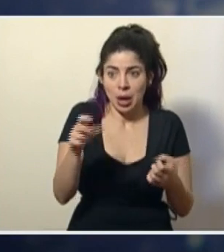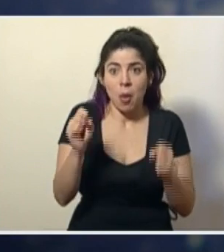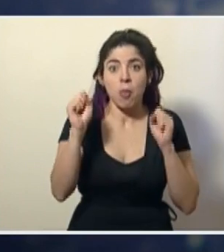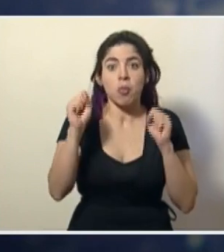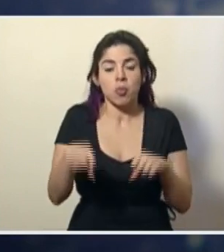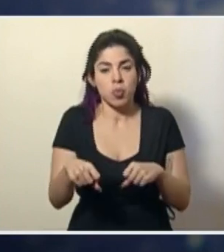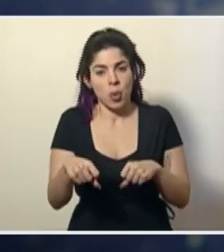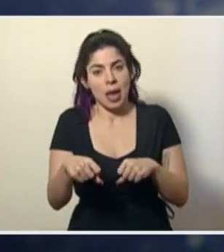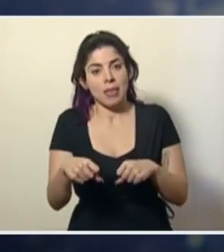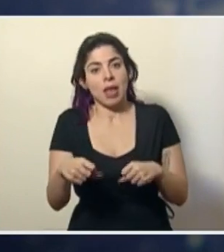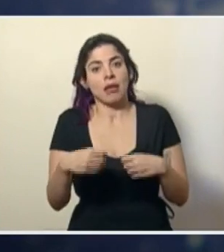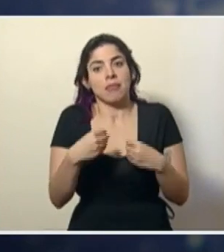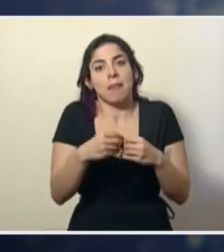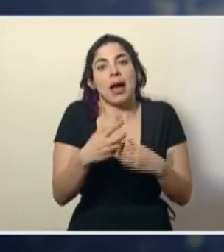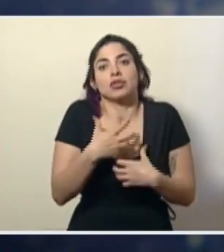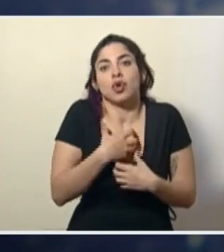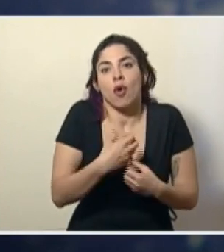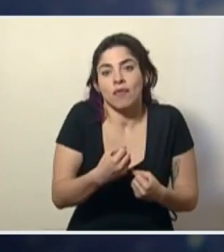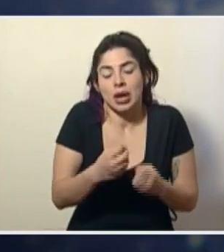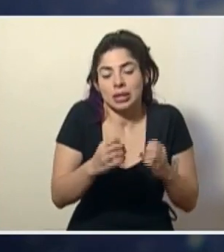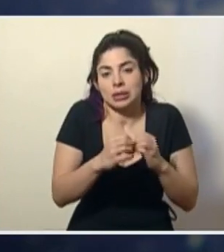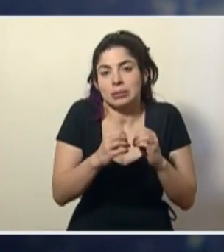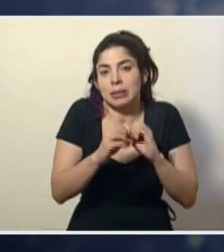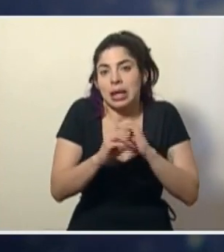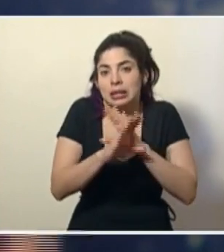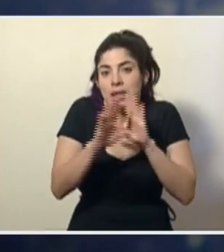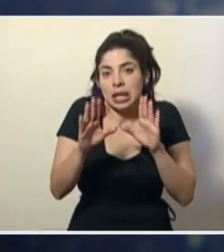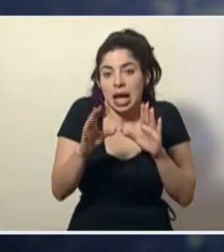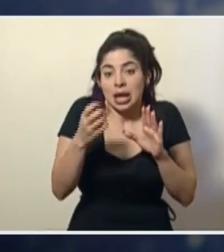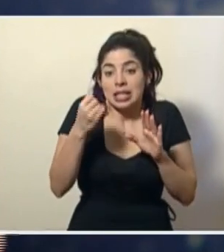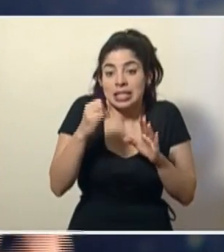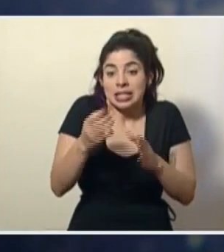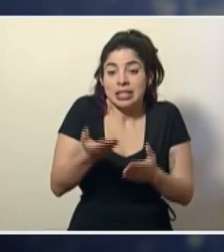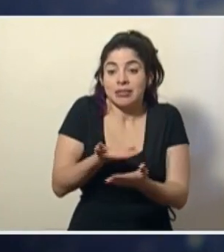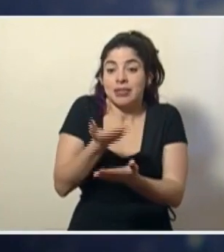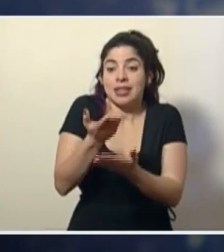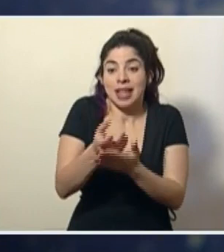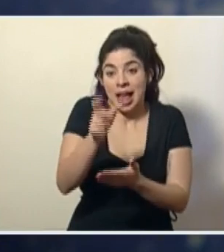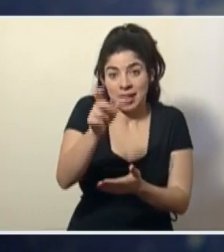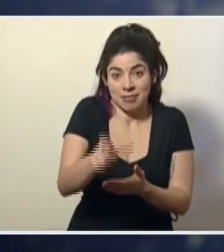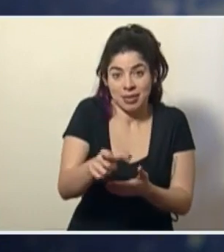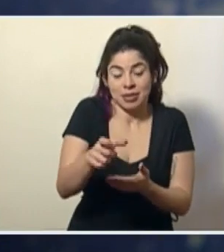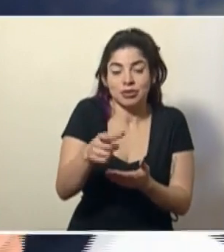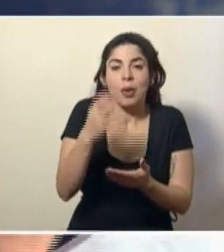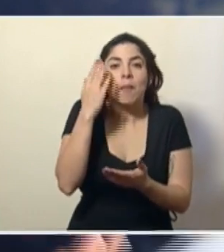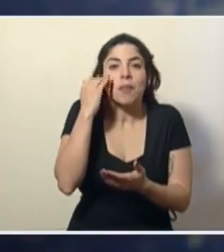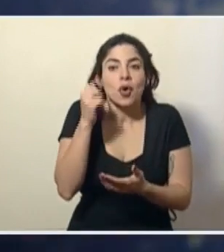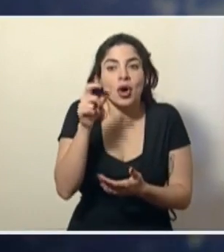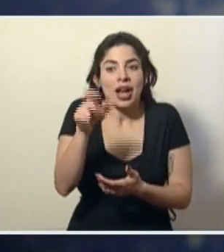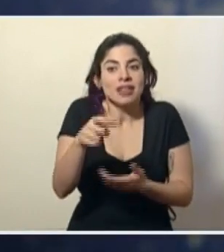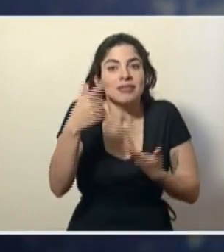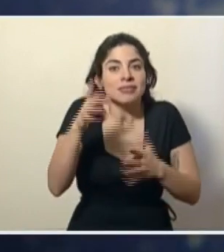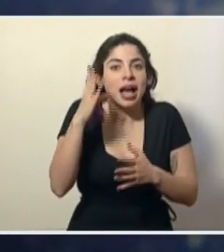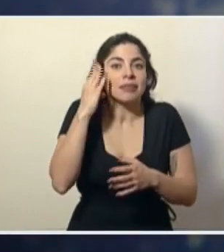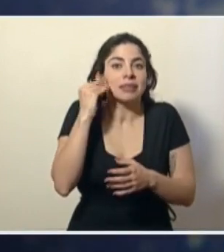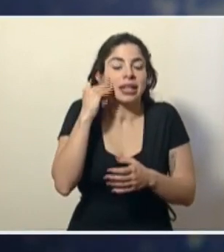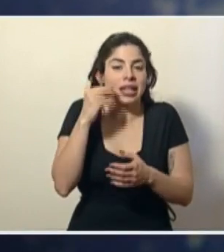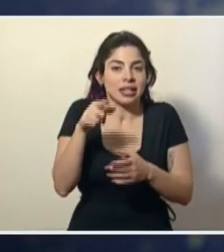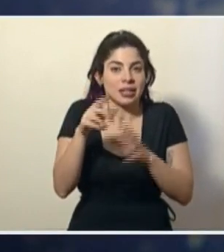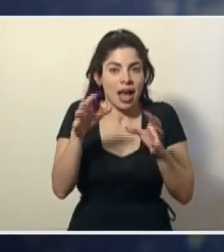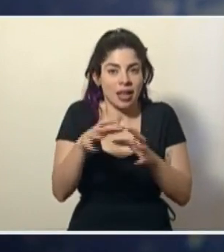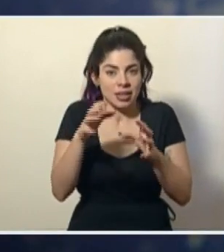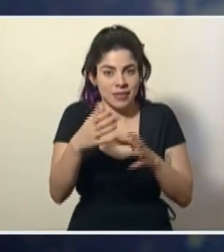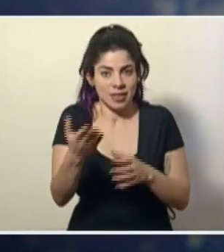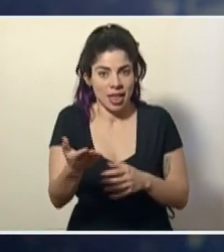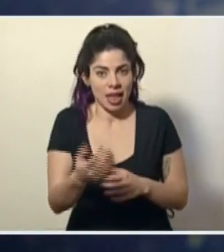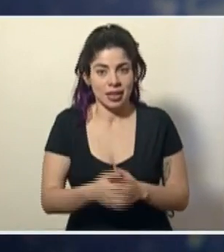generar aún más confiabilidad y transparencia el que se le asigne, se le adjudique a ellos la compra precisamente porque se dedican a ese tipo de